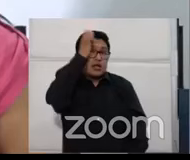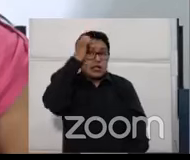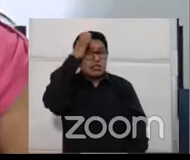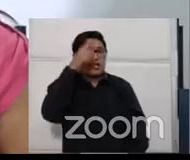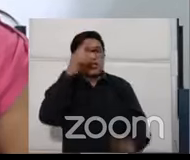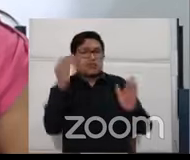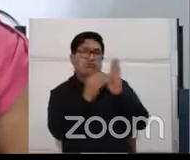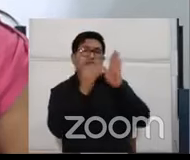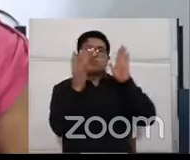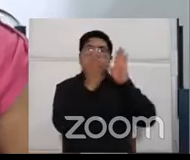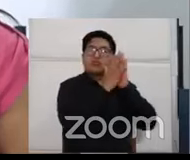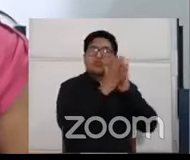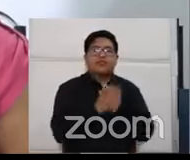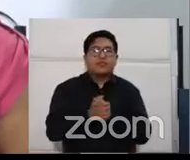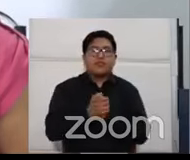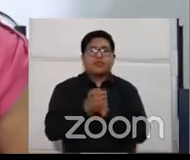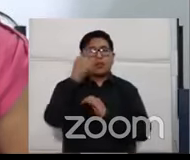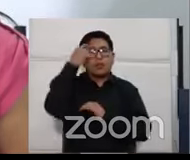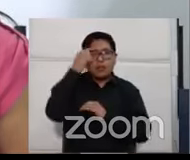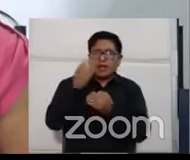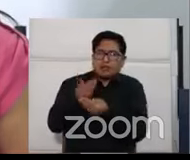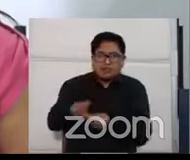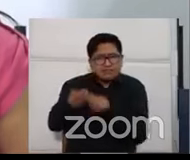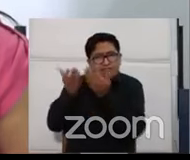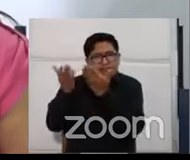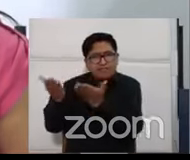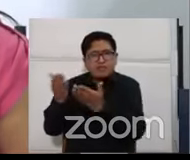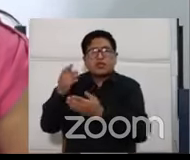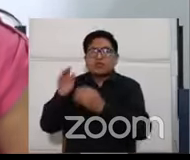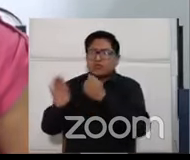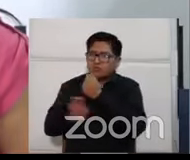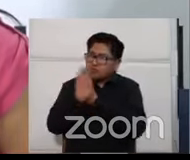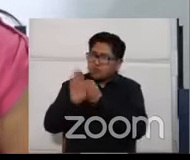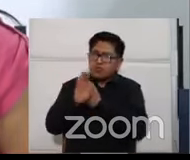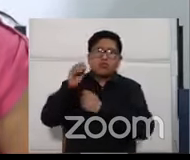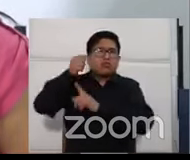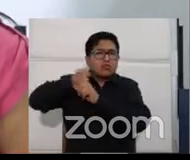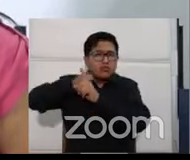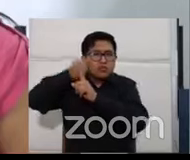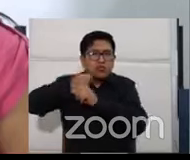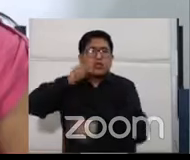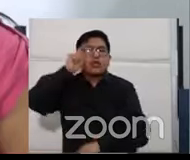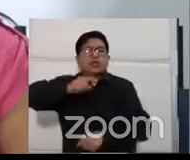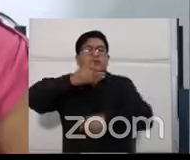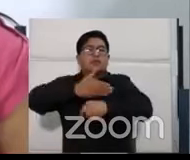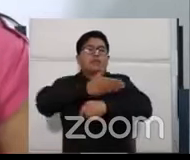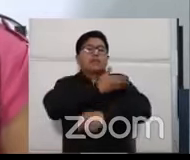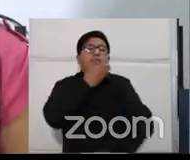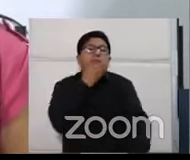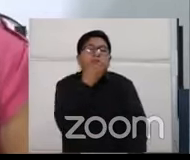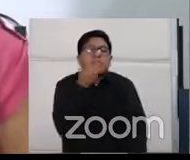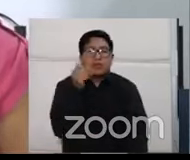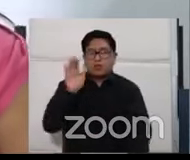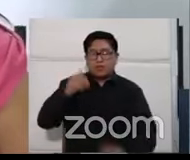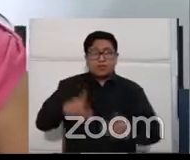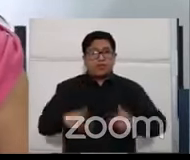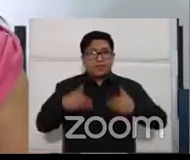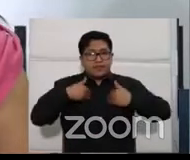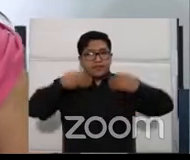cuando ustedes para ustedes ir luchando para mejorar las condiciones de vida para